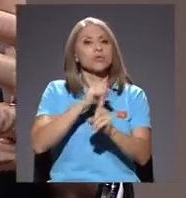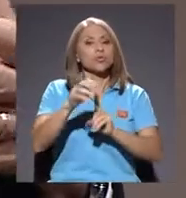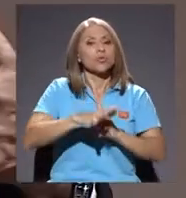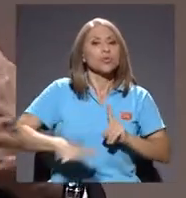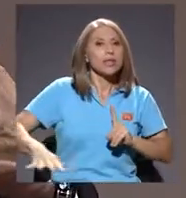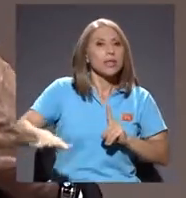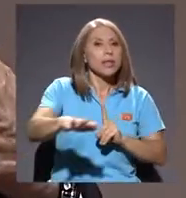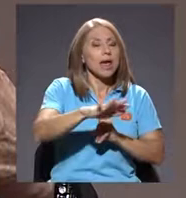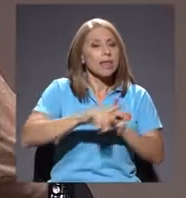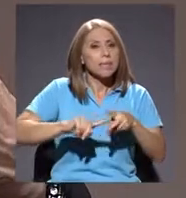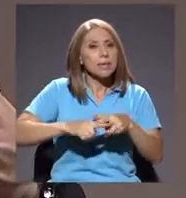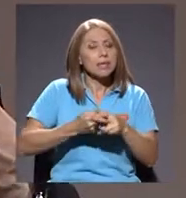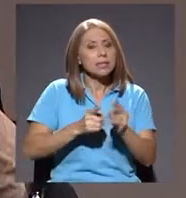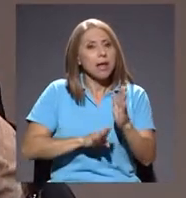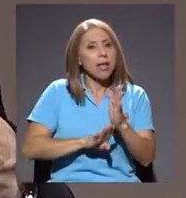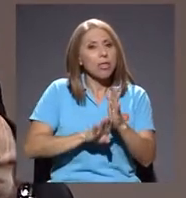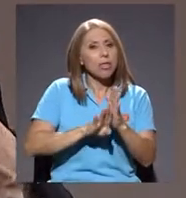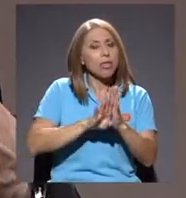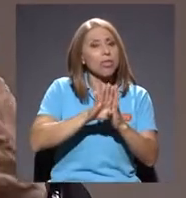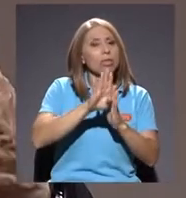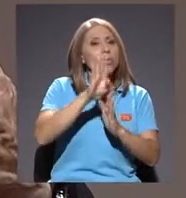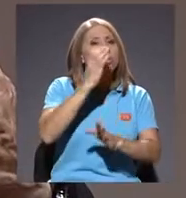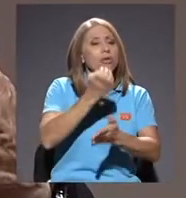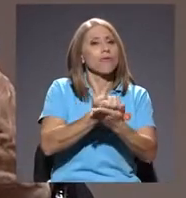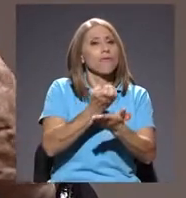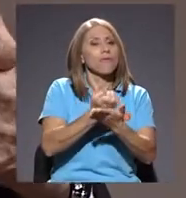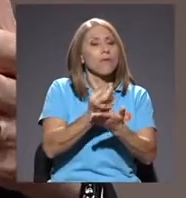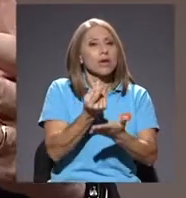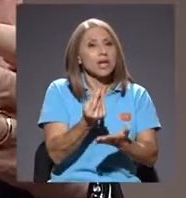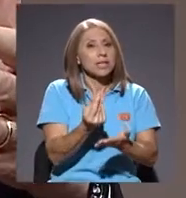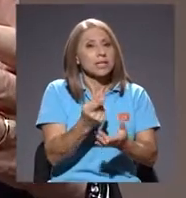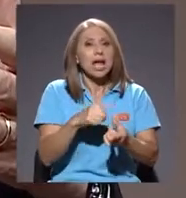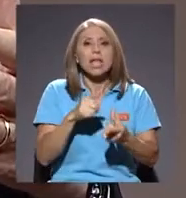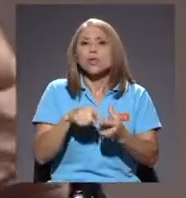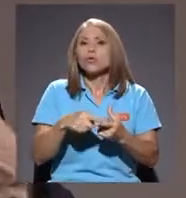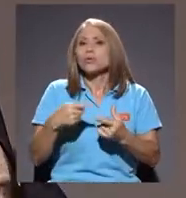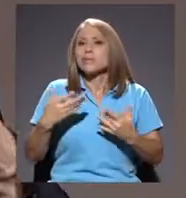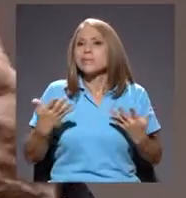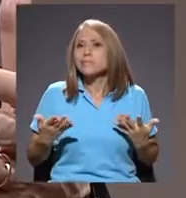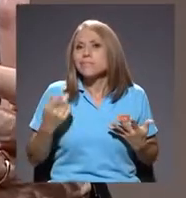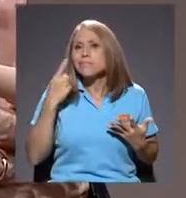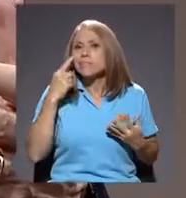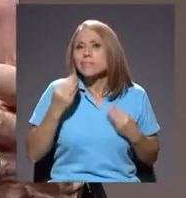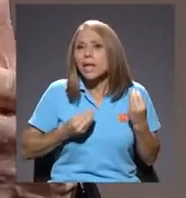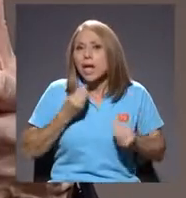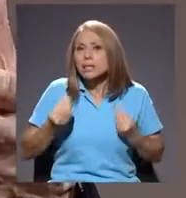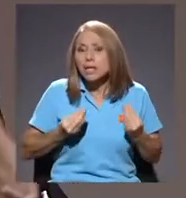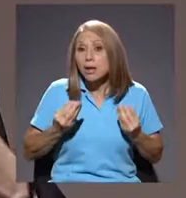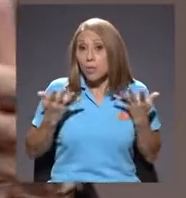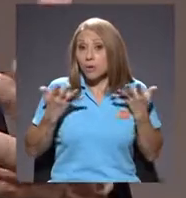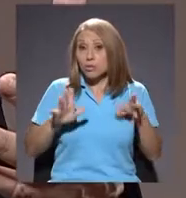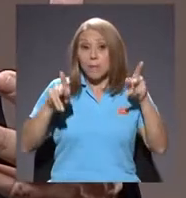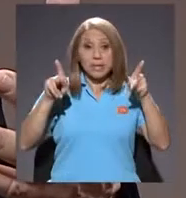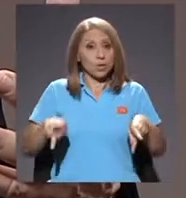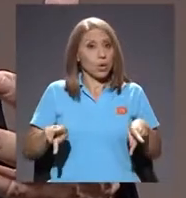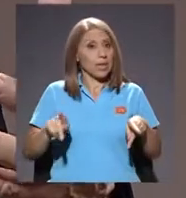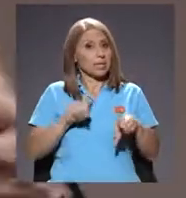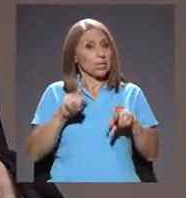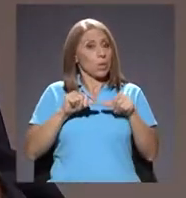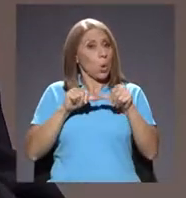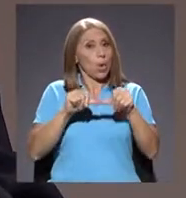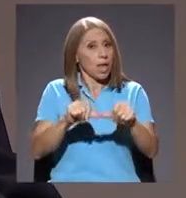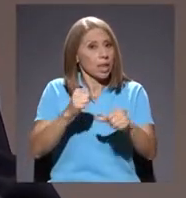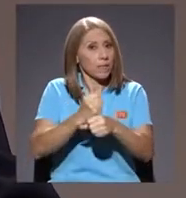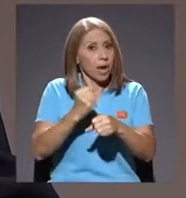su riqueza se empieza a buscar que hacer para que las personas cuando ya no tengan condiciones de trabajar puedan tener un ingreso digno